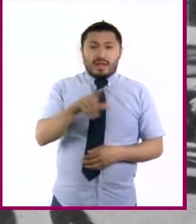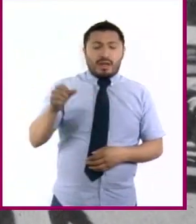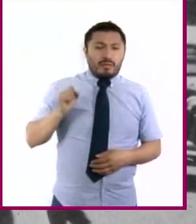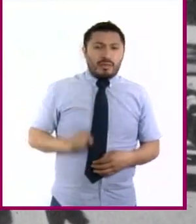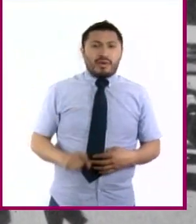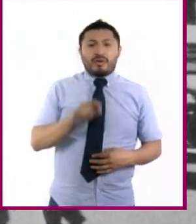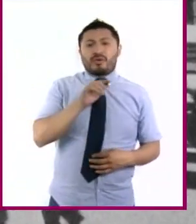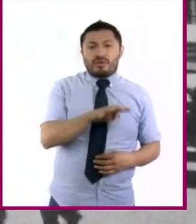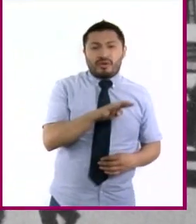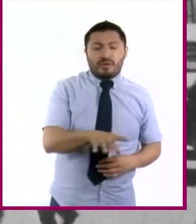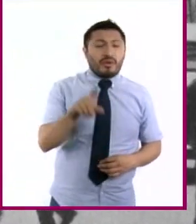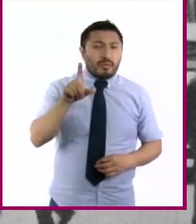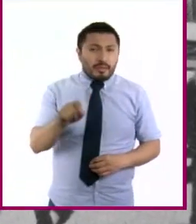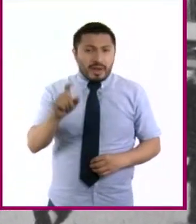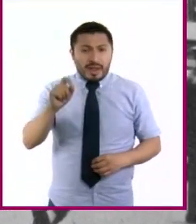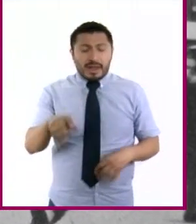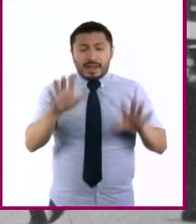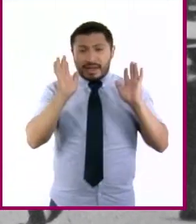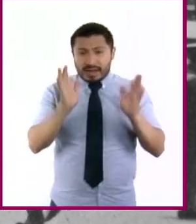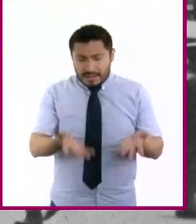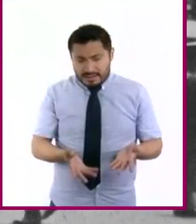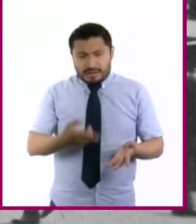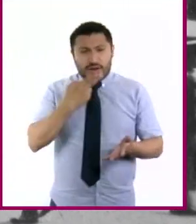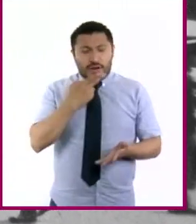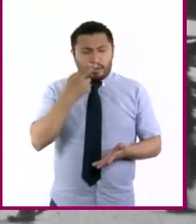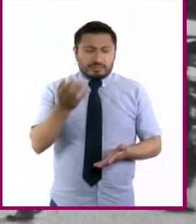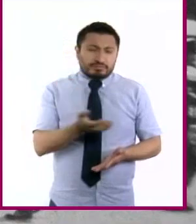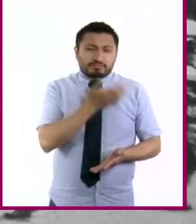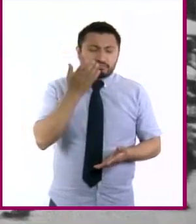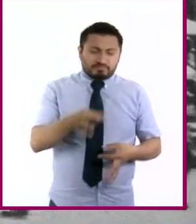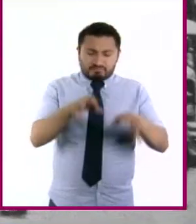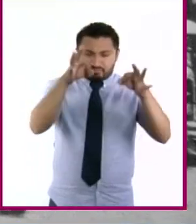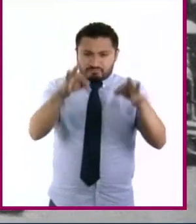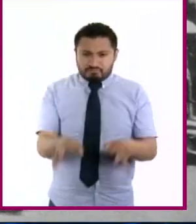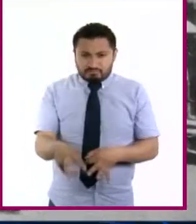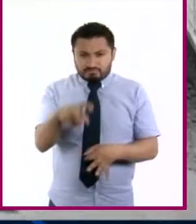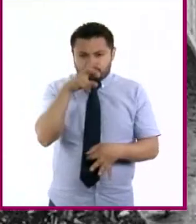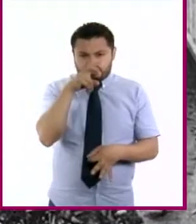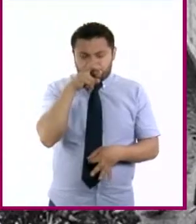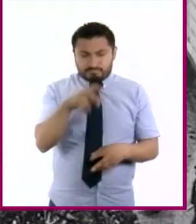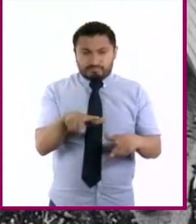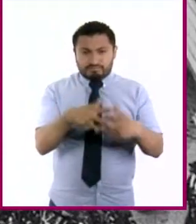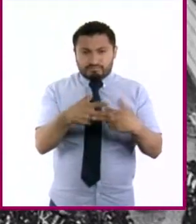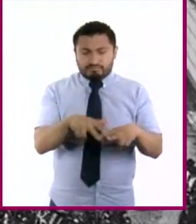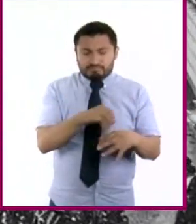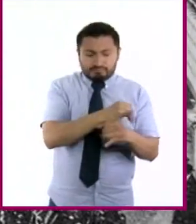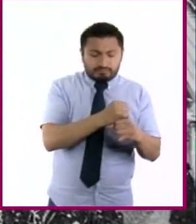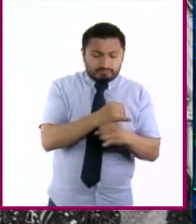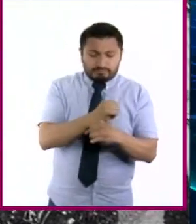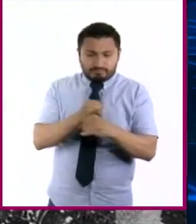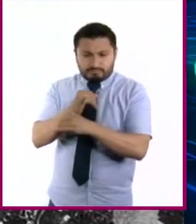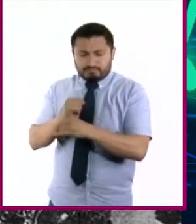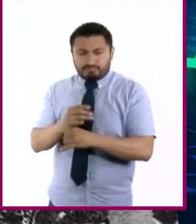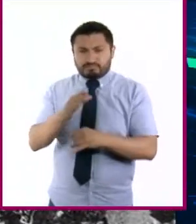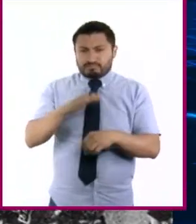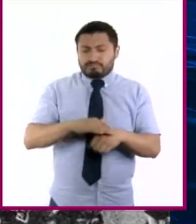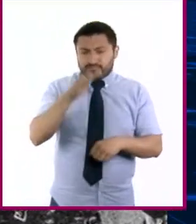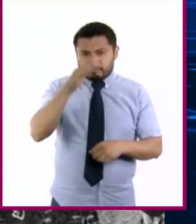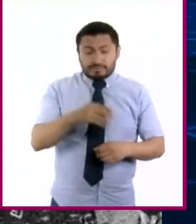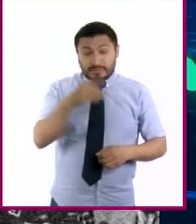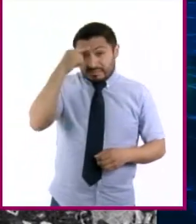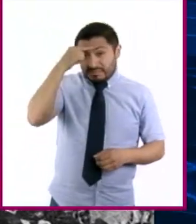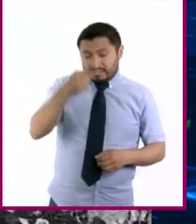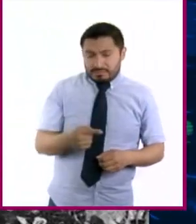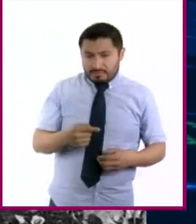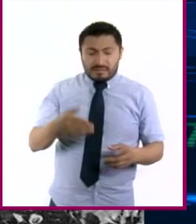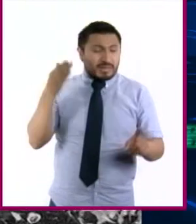y XX ya se aplicaban generalmente de forma rigurosa las herramientas de recopilación de información. Esto con